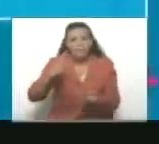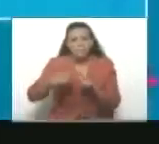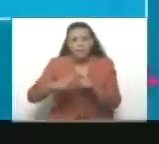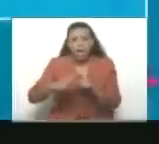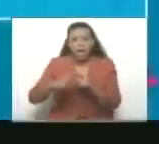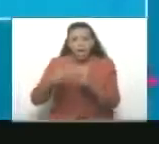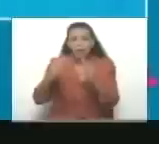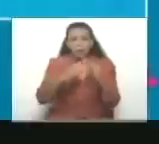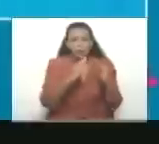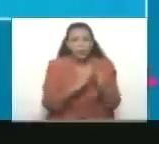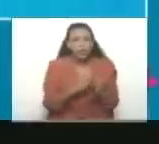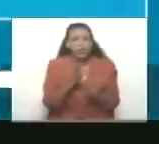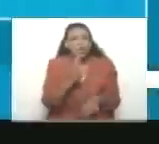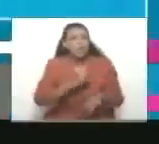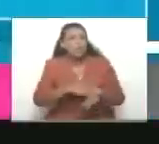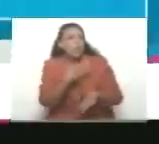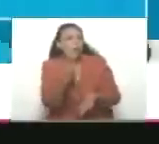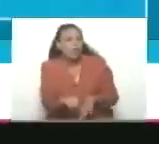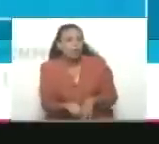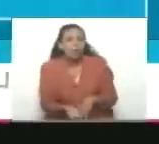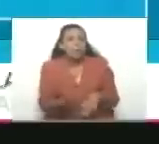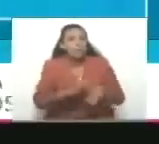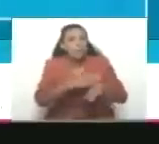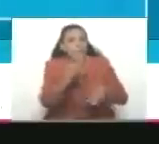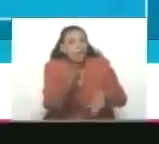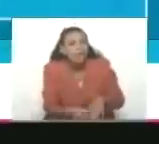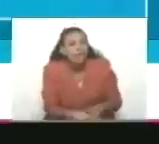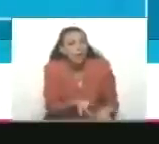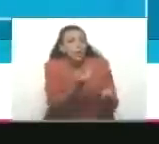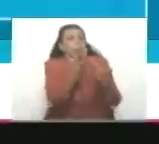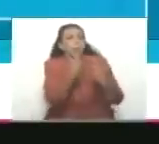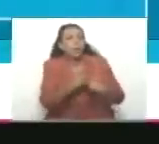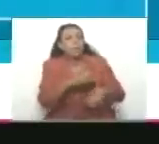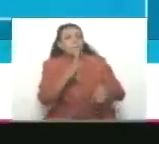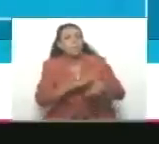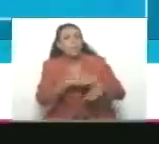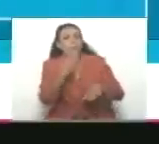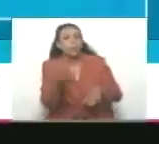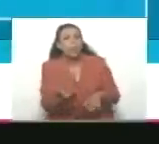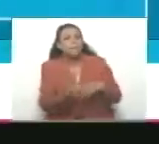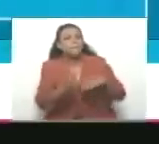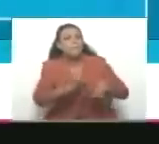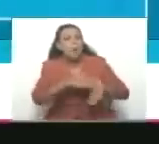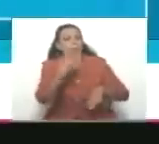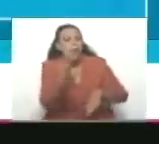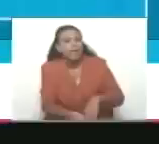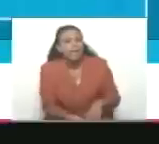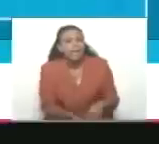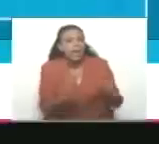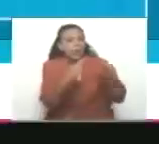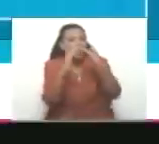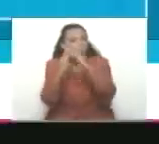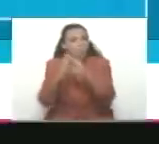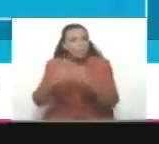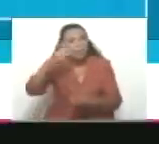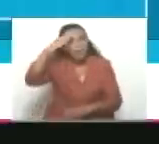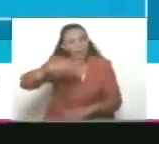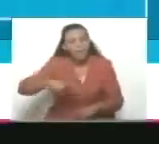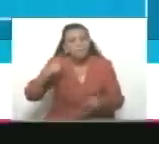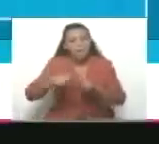no estamos esperando todavía y por qué por qué por qué Mi pregunta es por qué las bricom miles no han llegado a